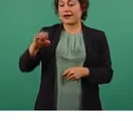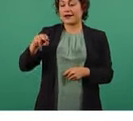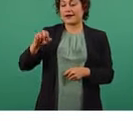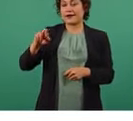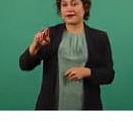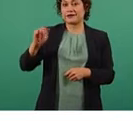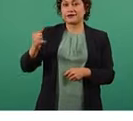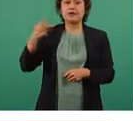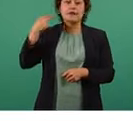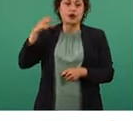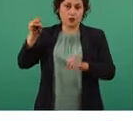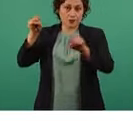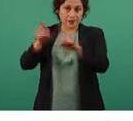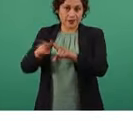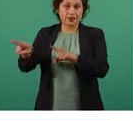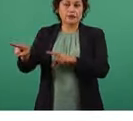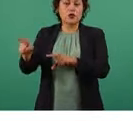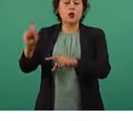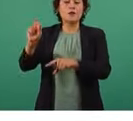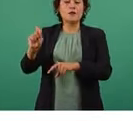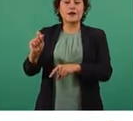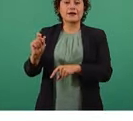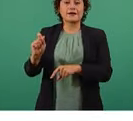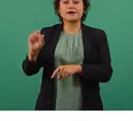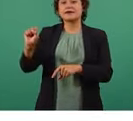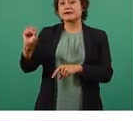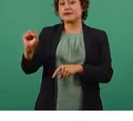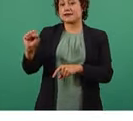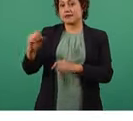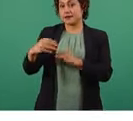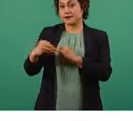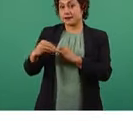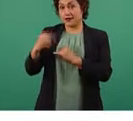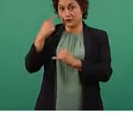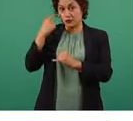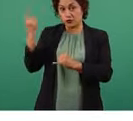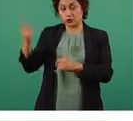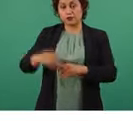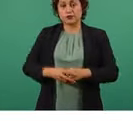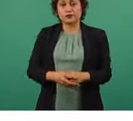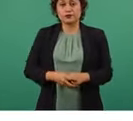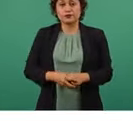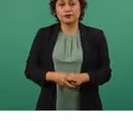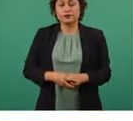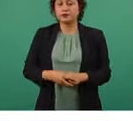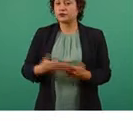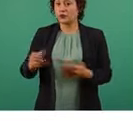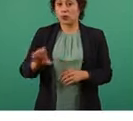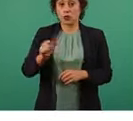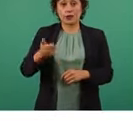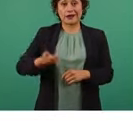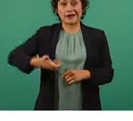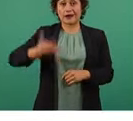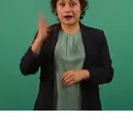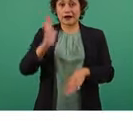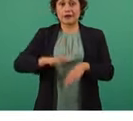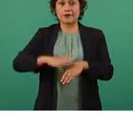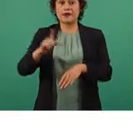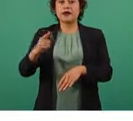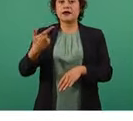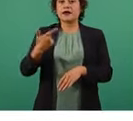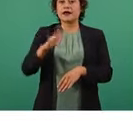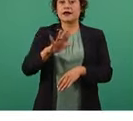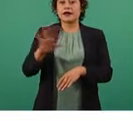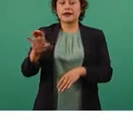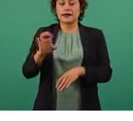Veracruz, Veracruz, en 20 pesos con 60 centavos por litro. Por su parte, las más caras se detectaron con la marca